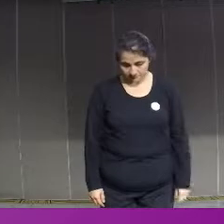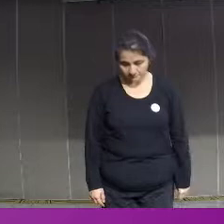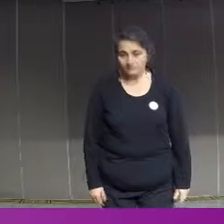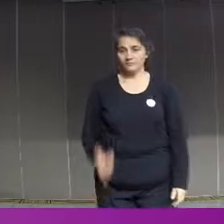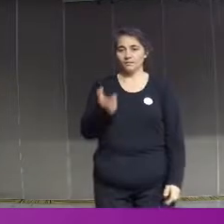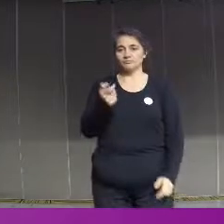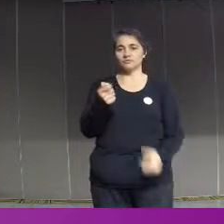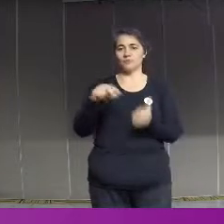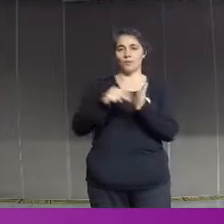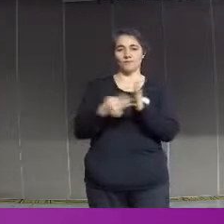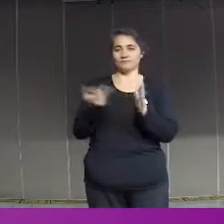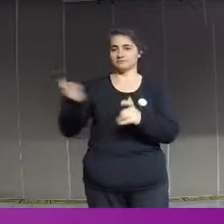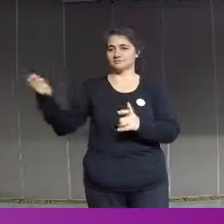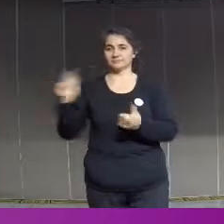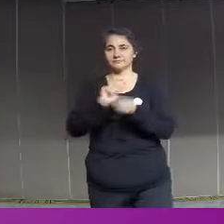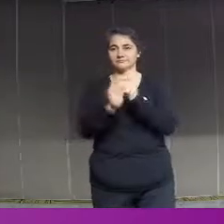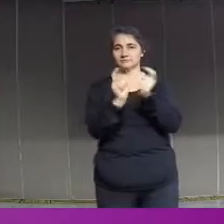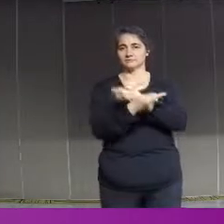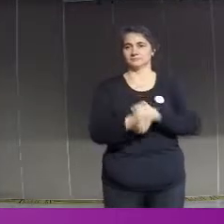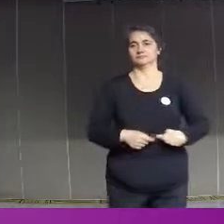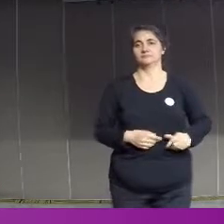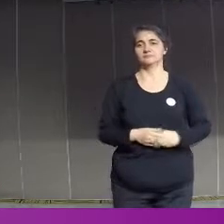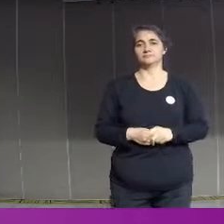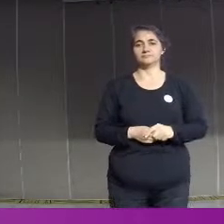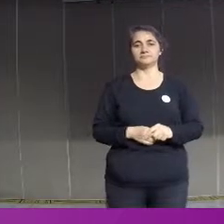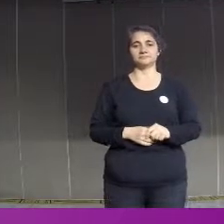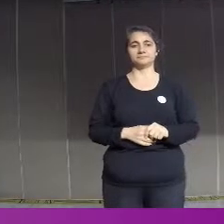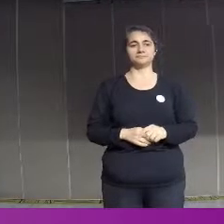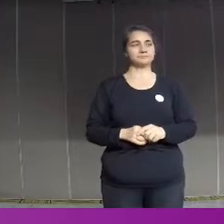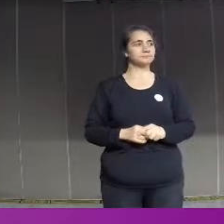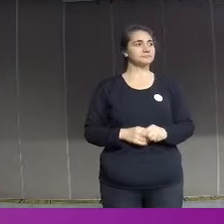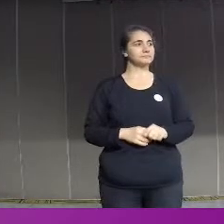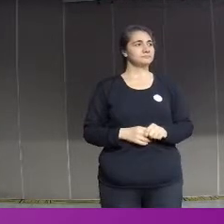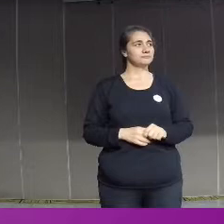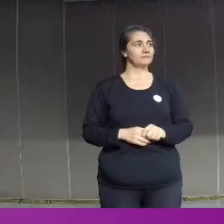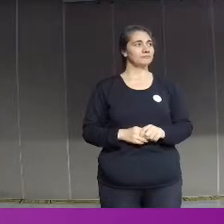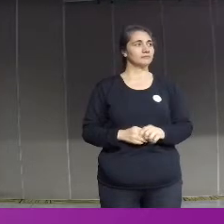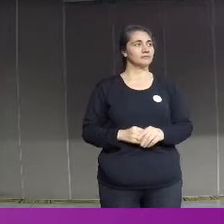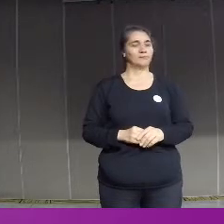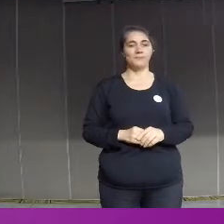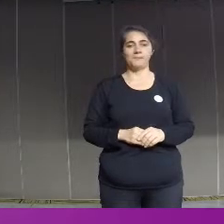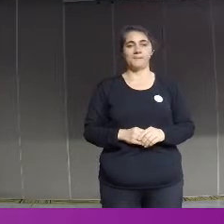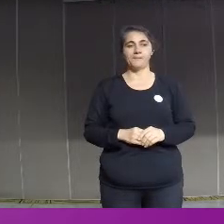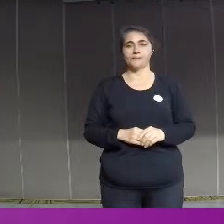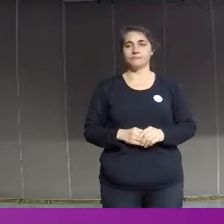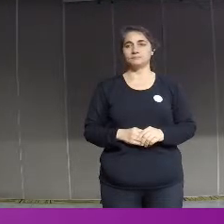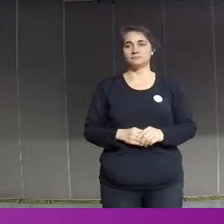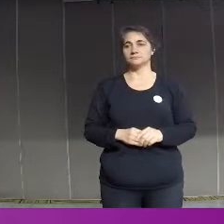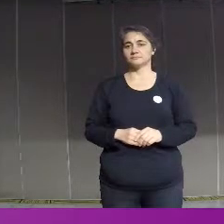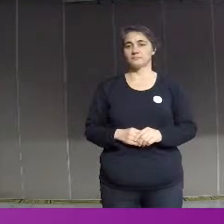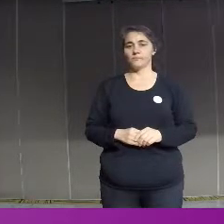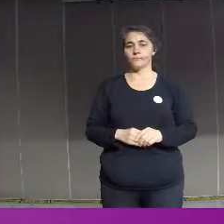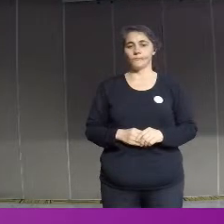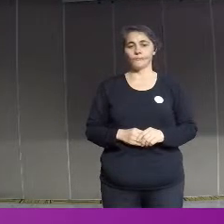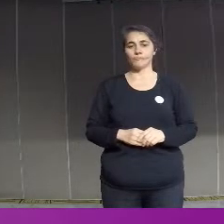Acá. Bueno, para que vean. Ahí. Bien. Acá, esto que está acá